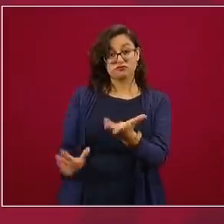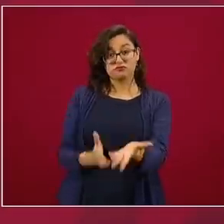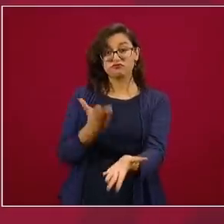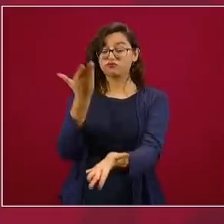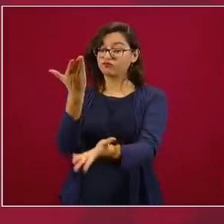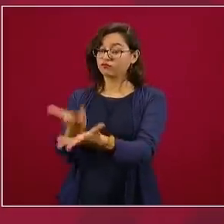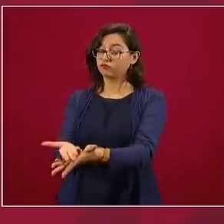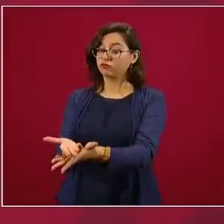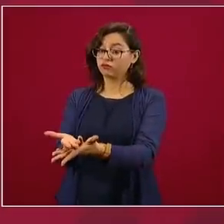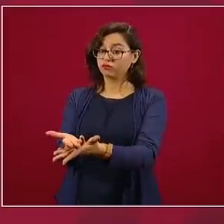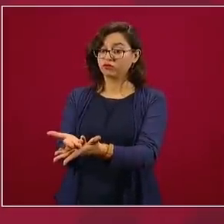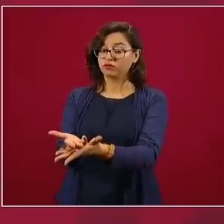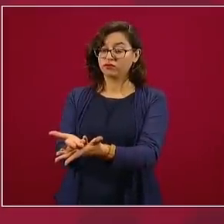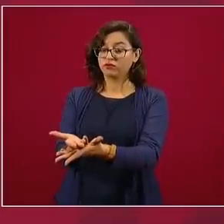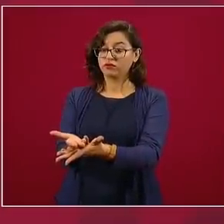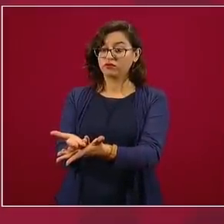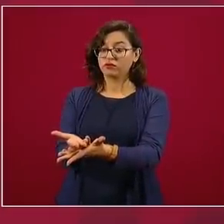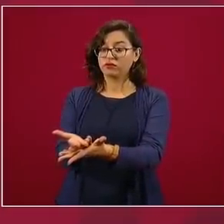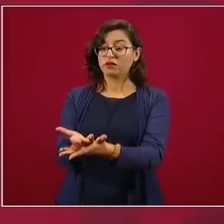procurarse